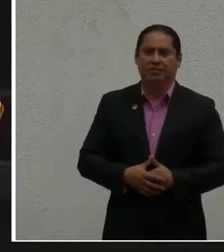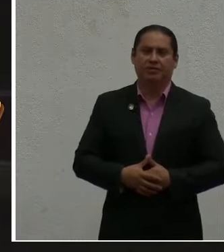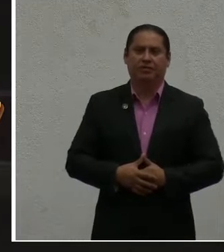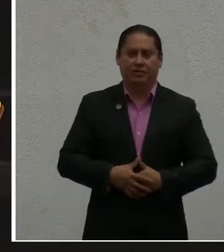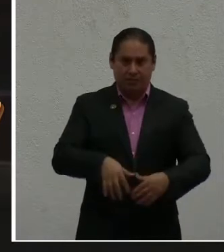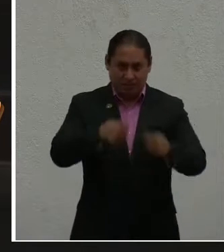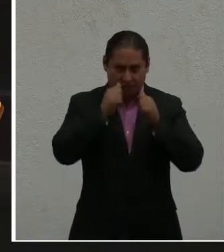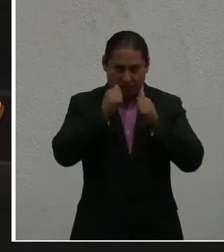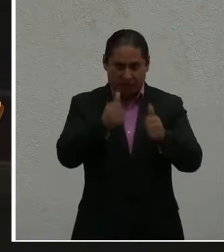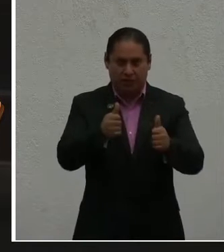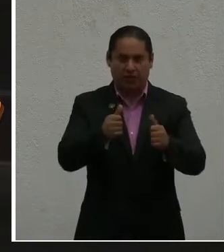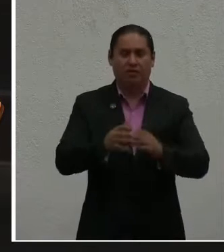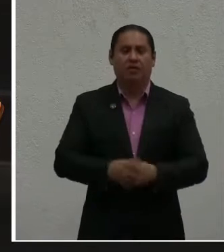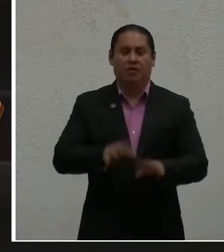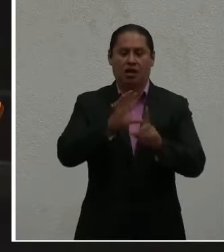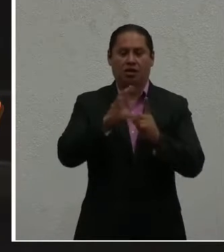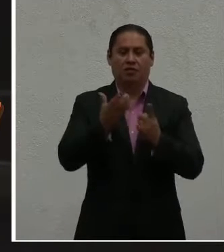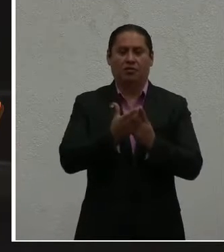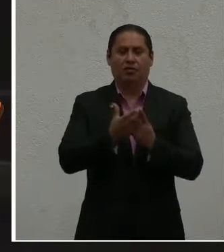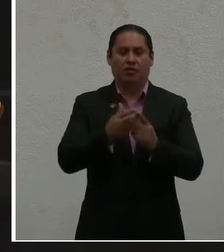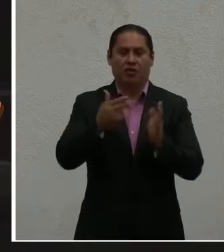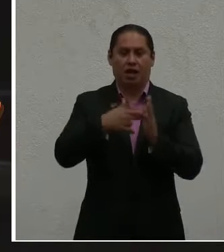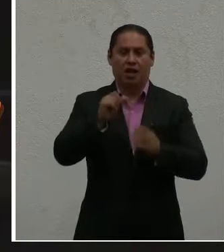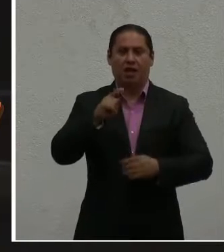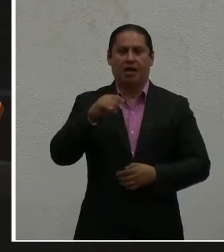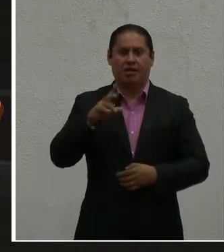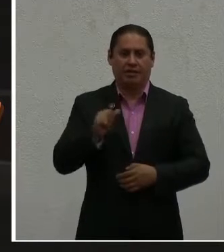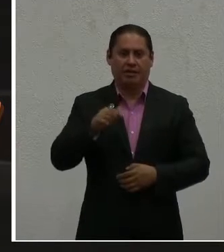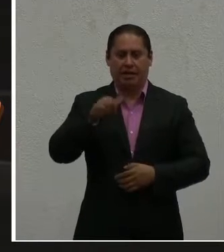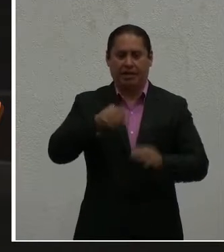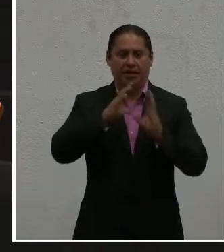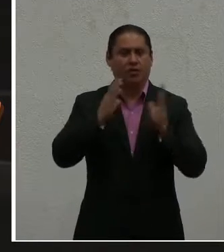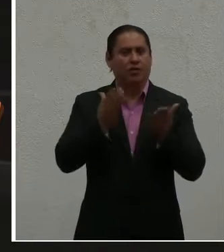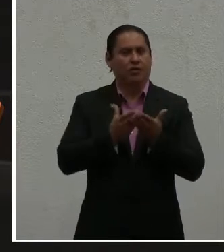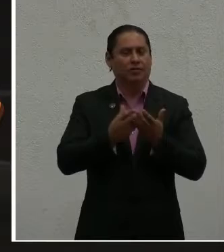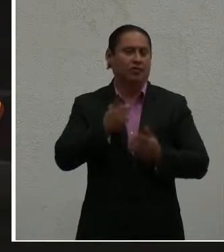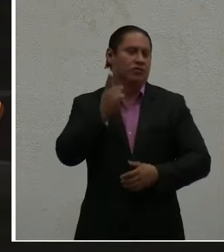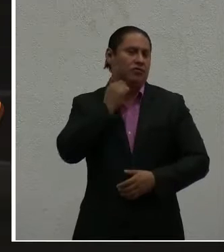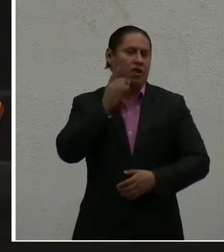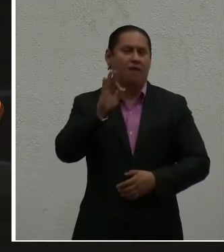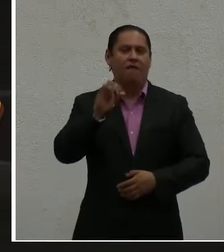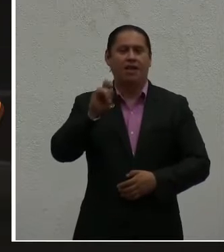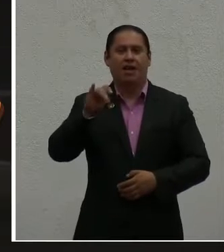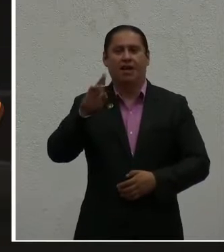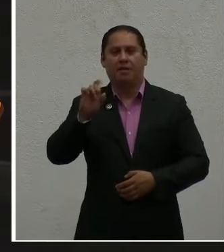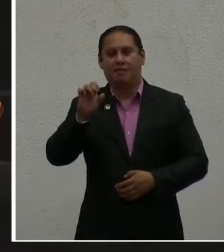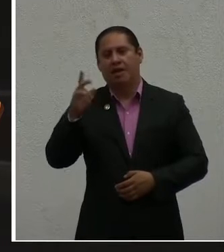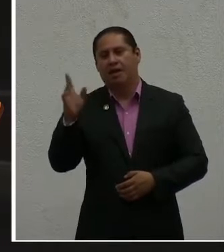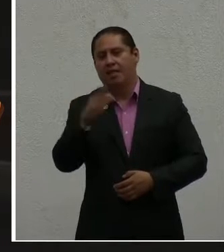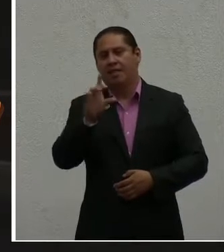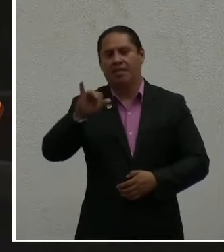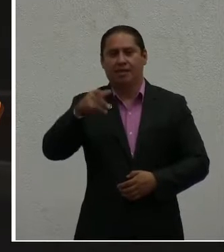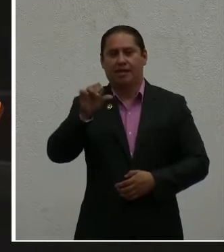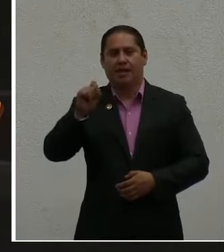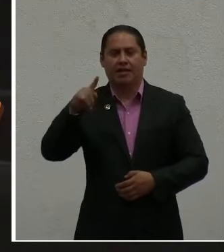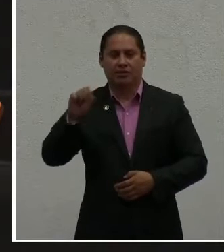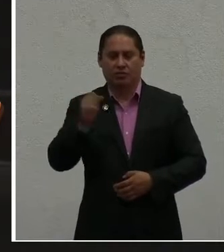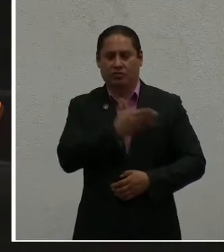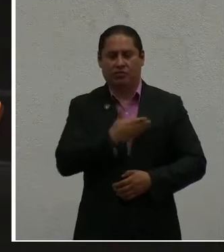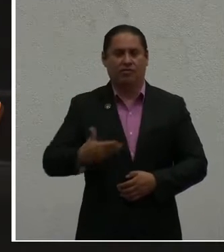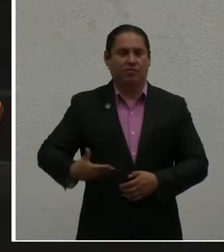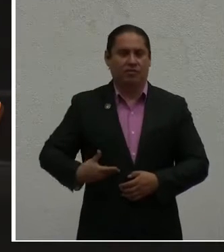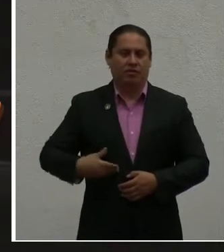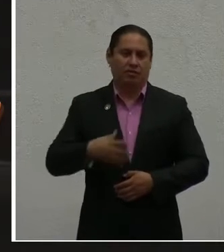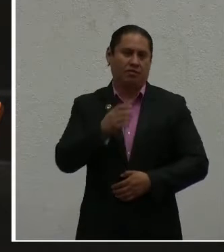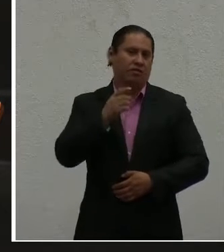Atentamente por la Comisión de Hacienda de este Honorable Congreso del Estado, diputado Felipe de Jesús Granda Pastrana, presidente,